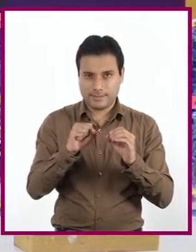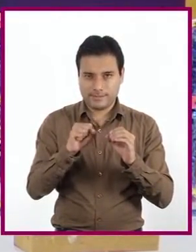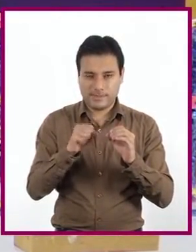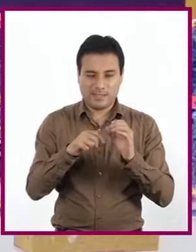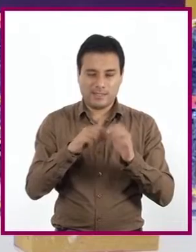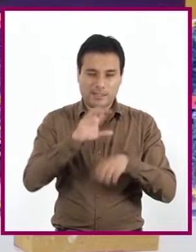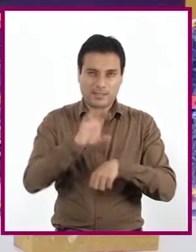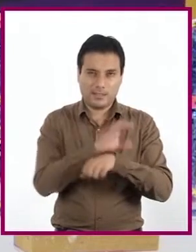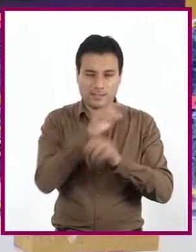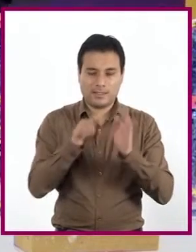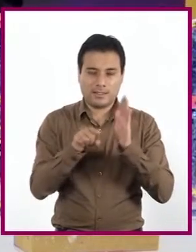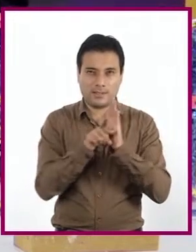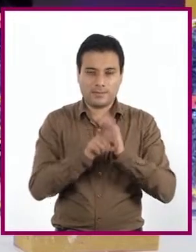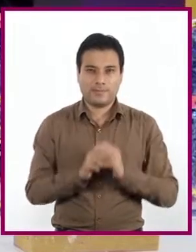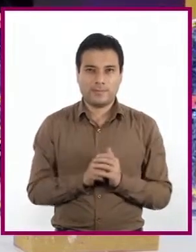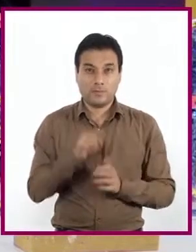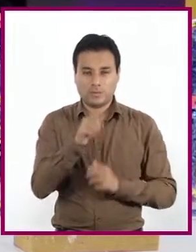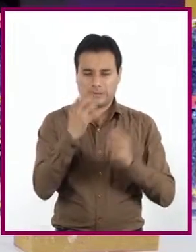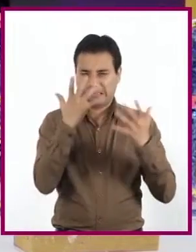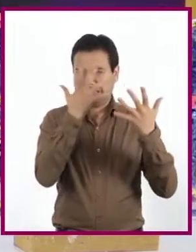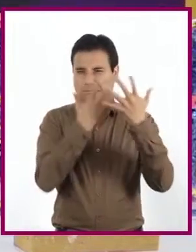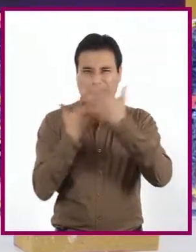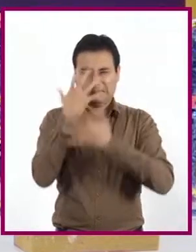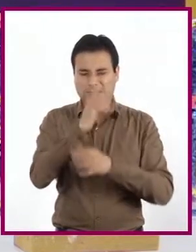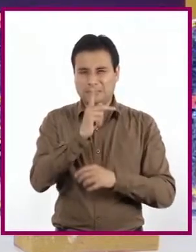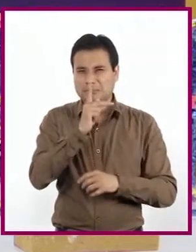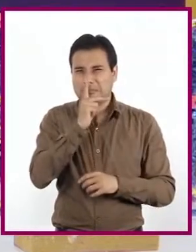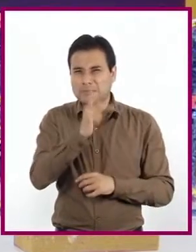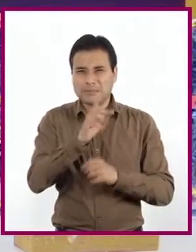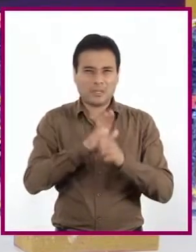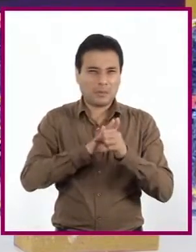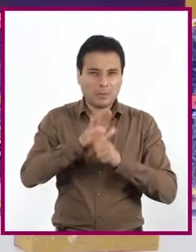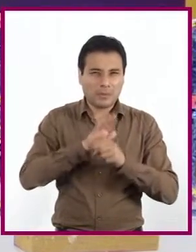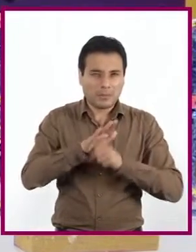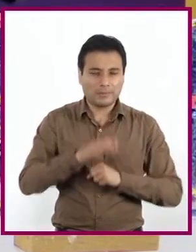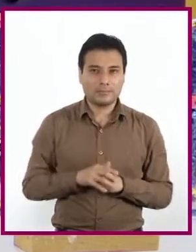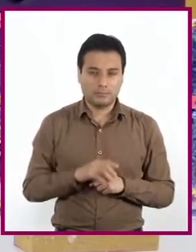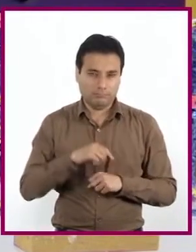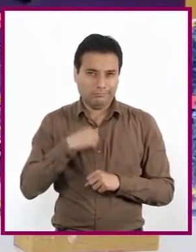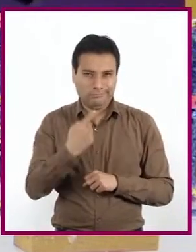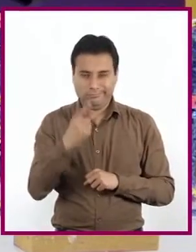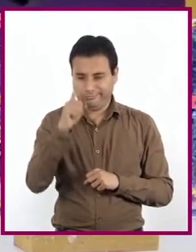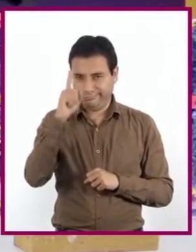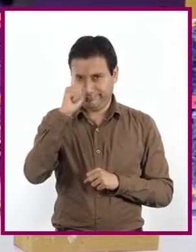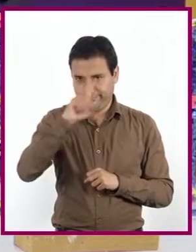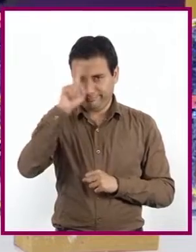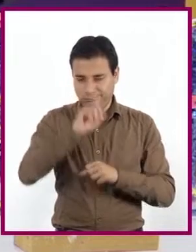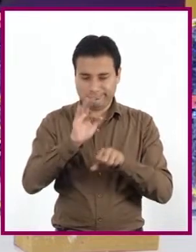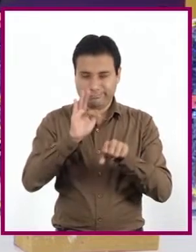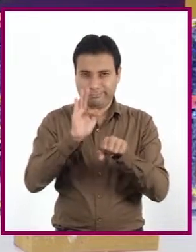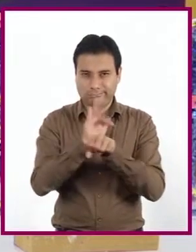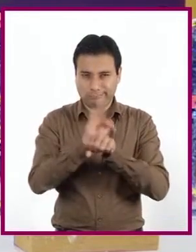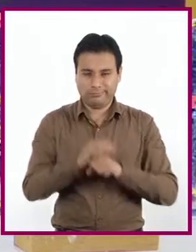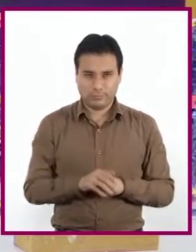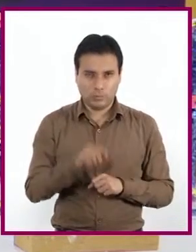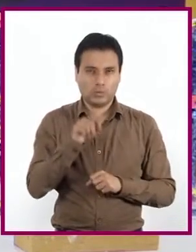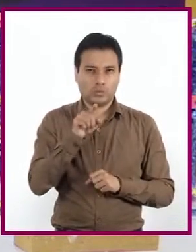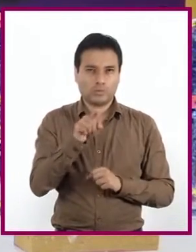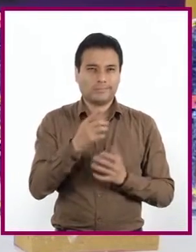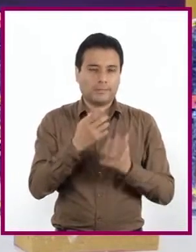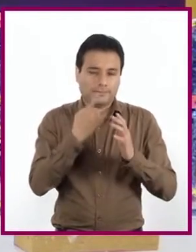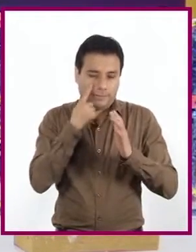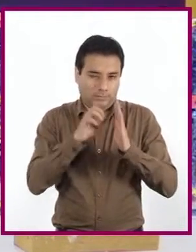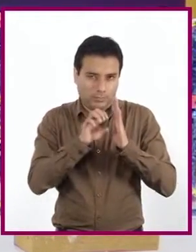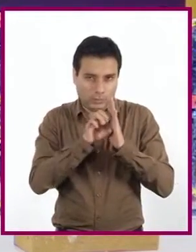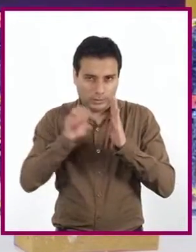Si notan que se confunden con los conceptos, practiquen alguna técnica para relacionar la carga eléctrica con su nombre. Por